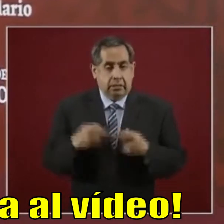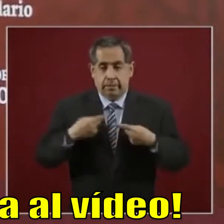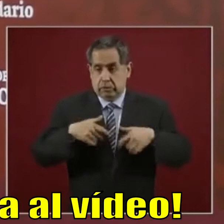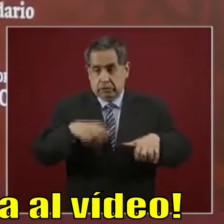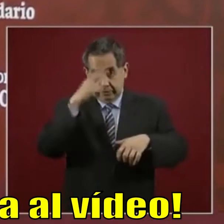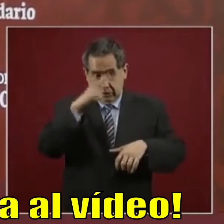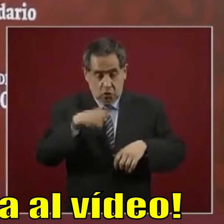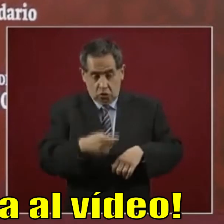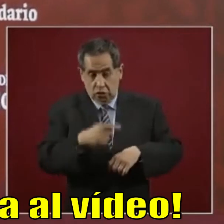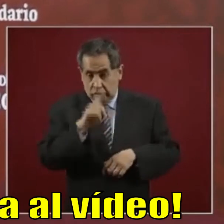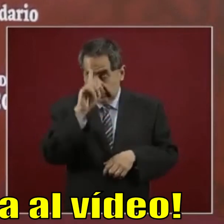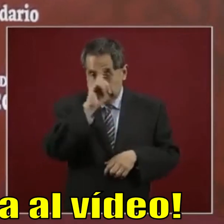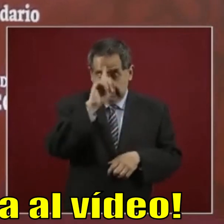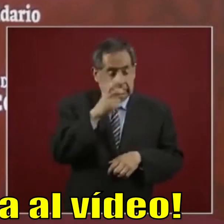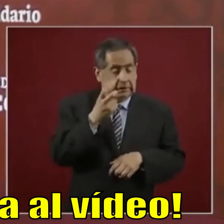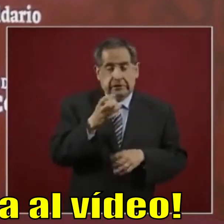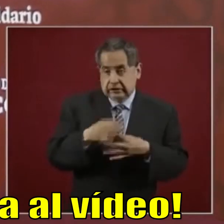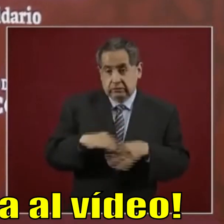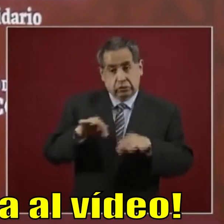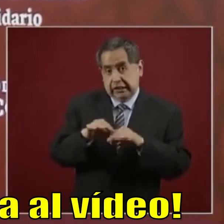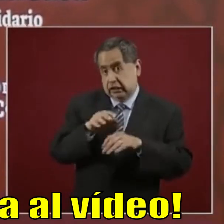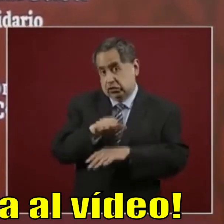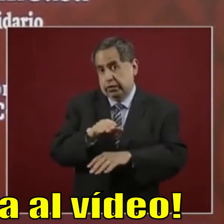asunto tan importante,